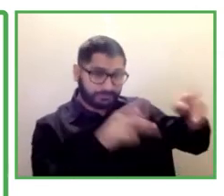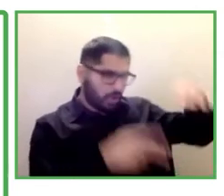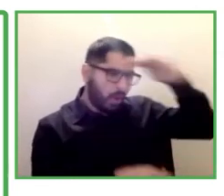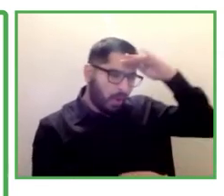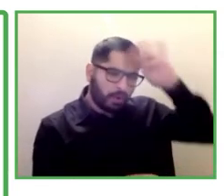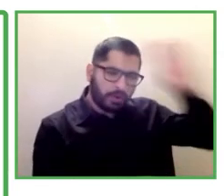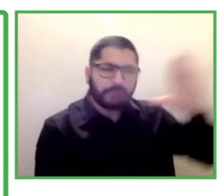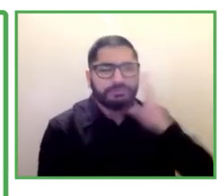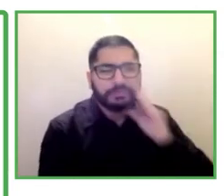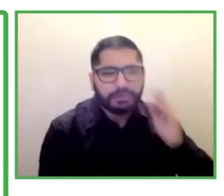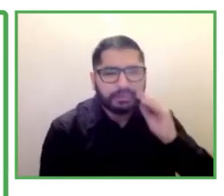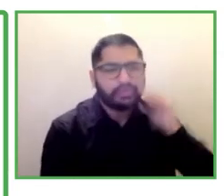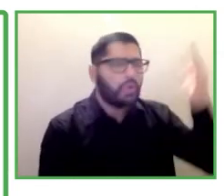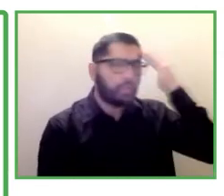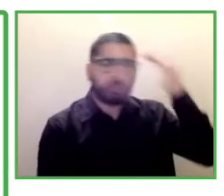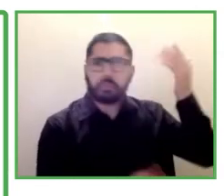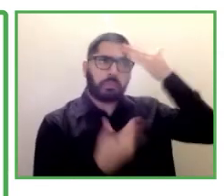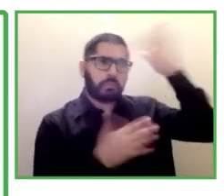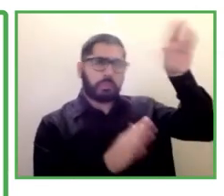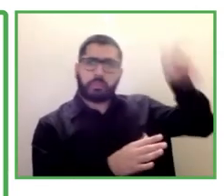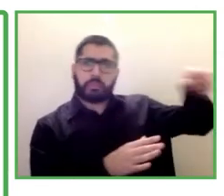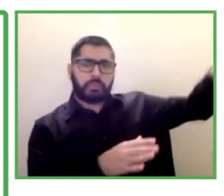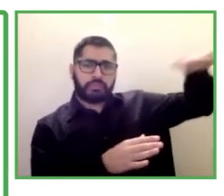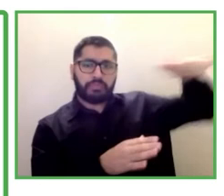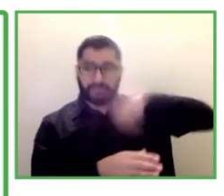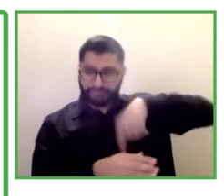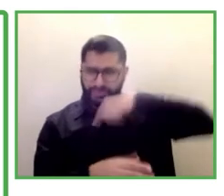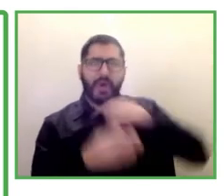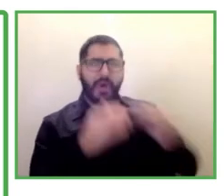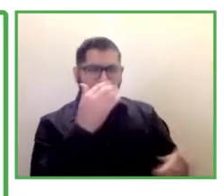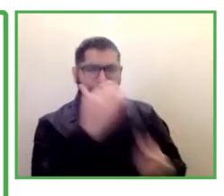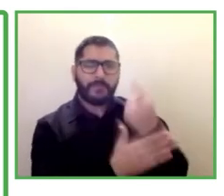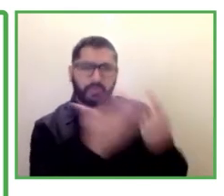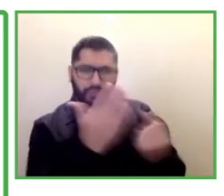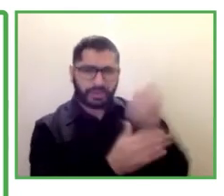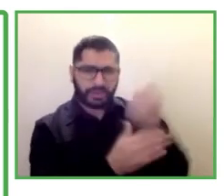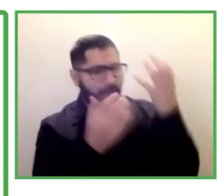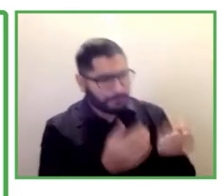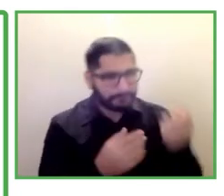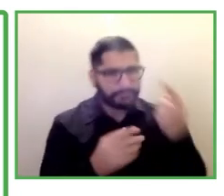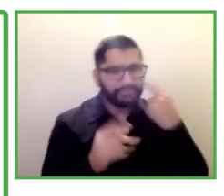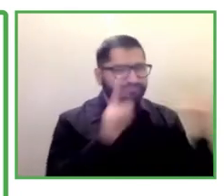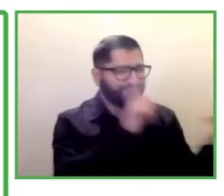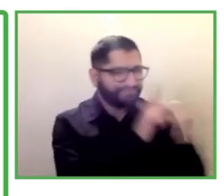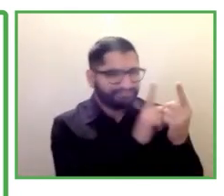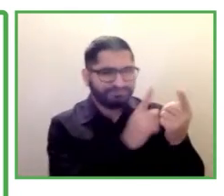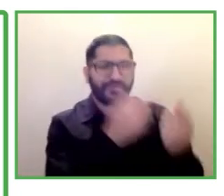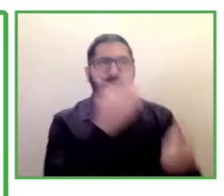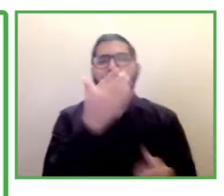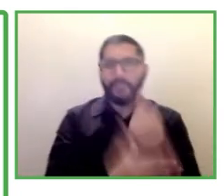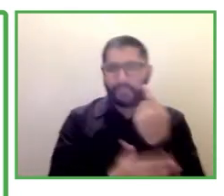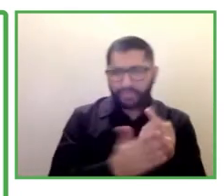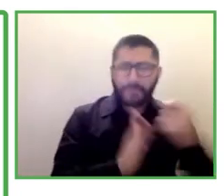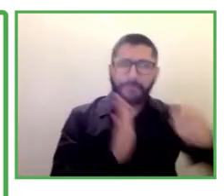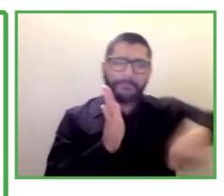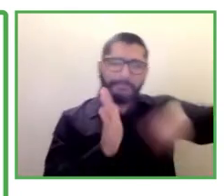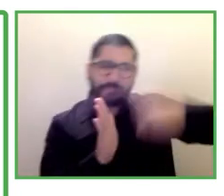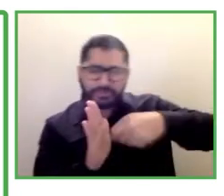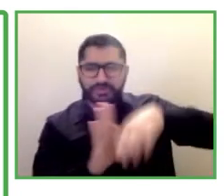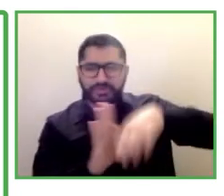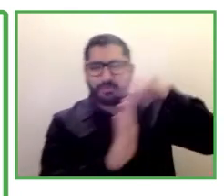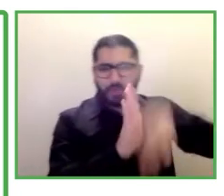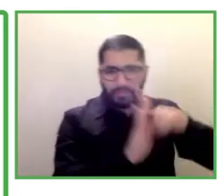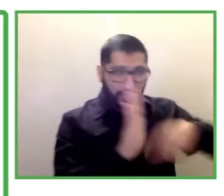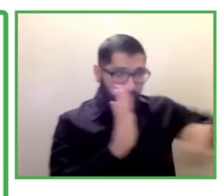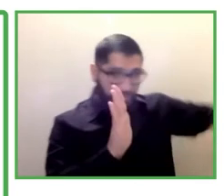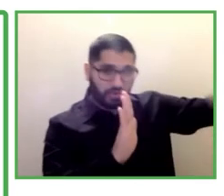sido identificadas por parte de la organización u oportunidades en proyectos para trabajar con personas con discapacidad que se le